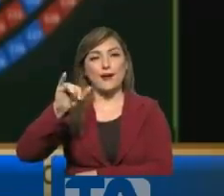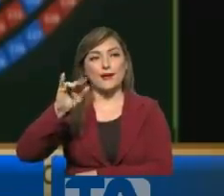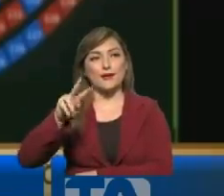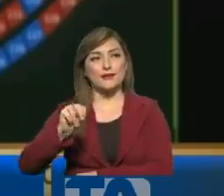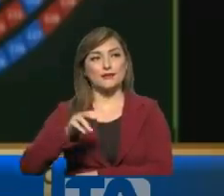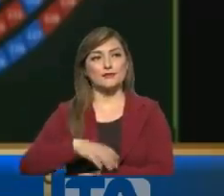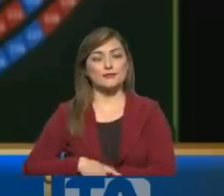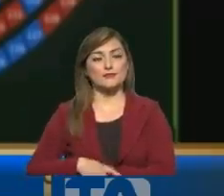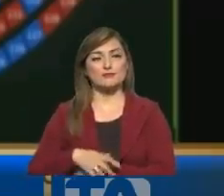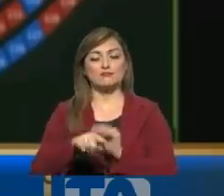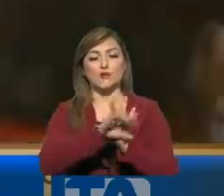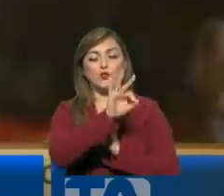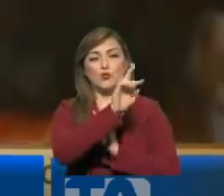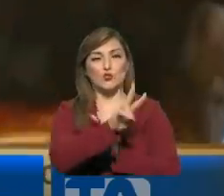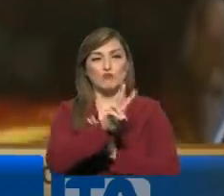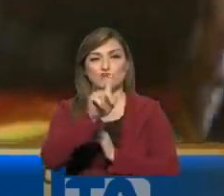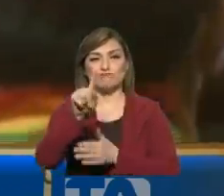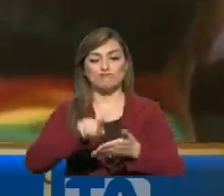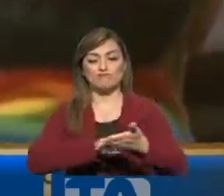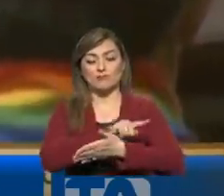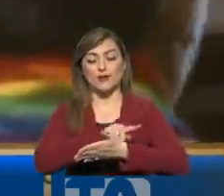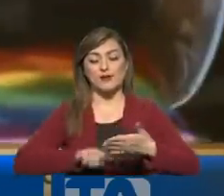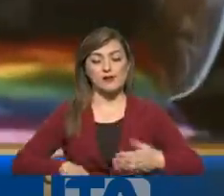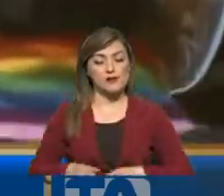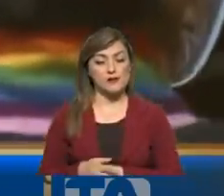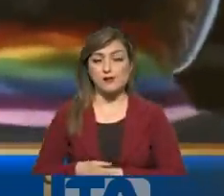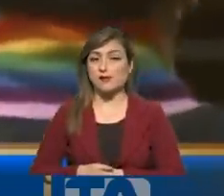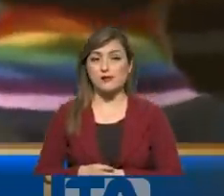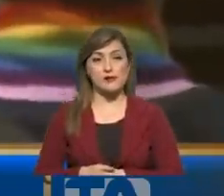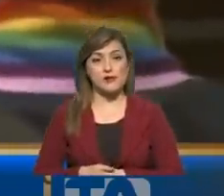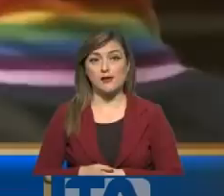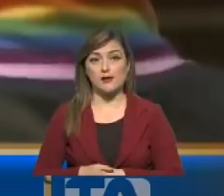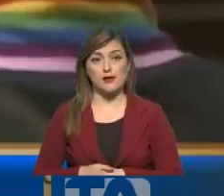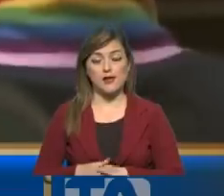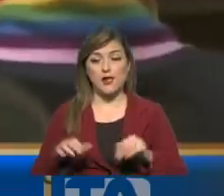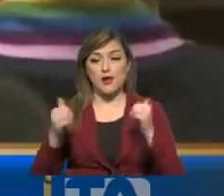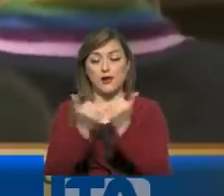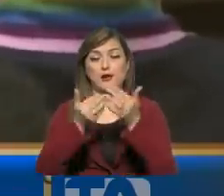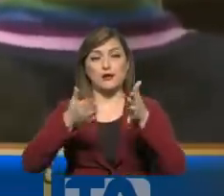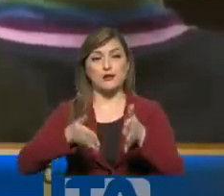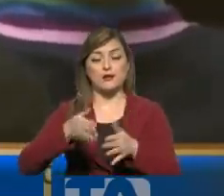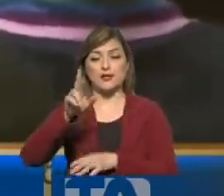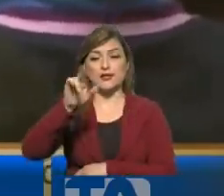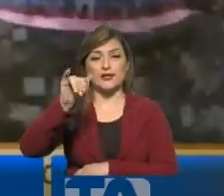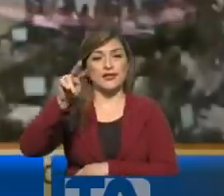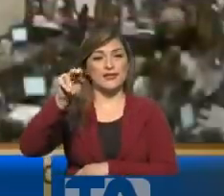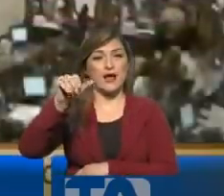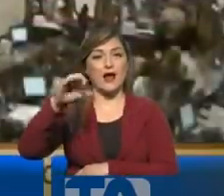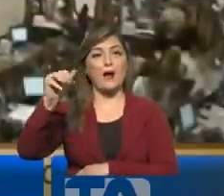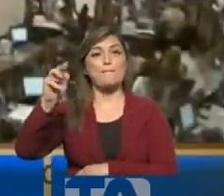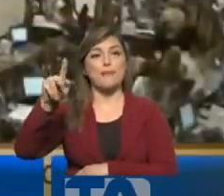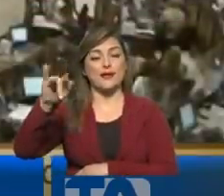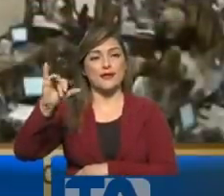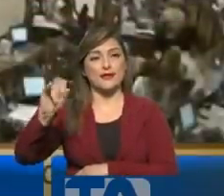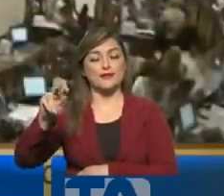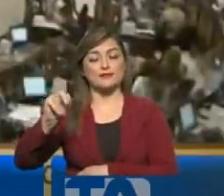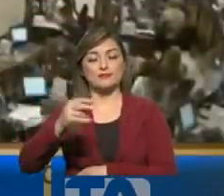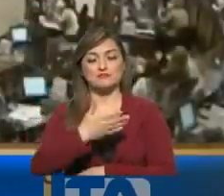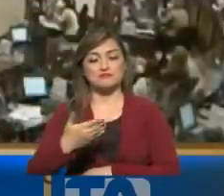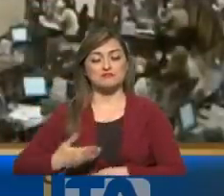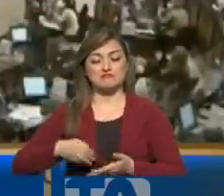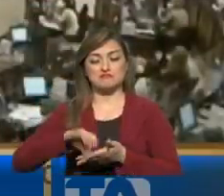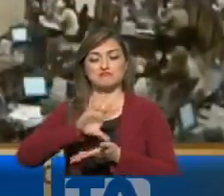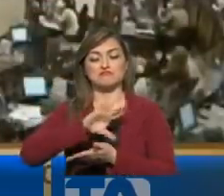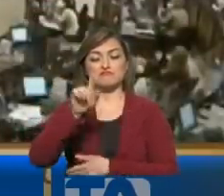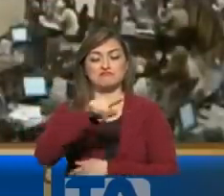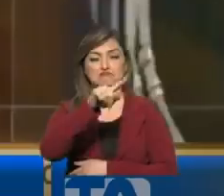ha sido aprobado la moción que nomina al asambleísta Rina Campaín Marcilla como presidenta de